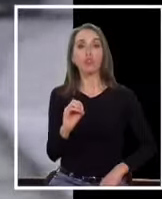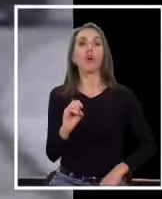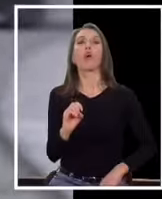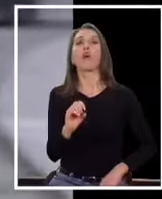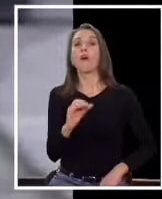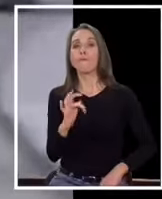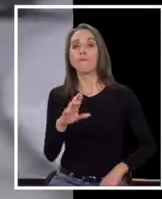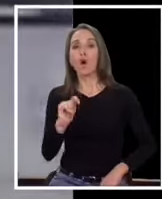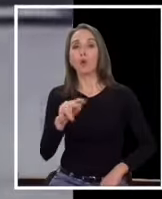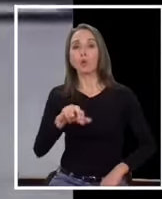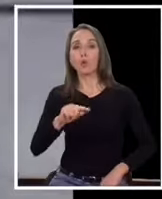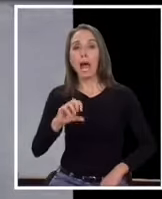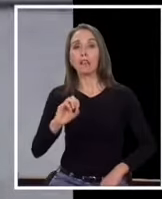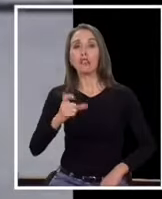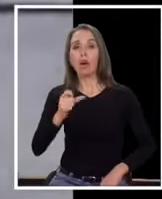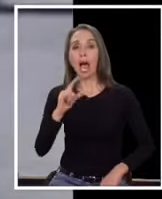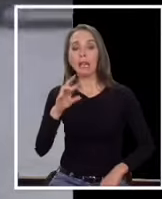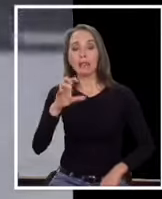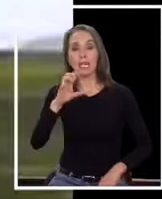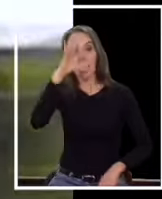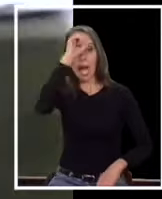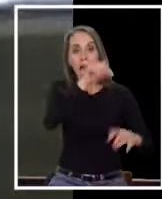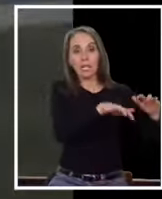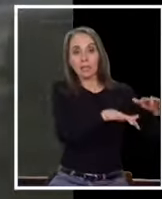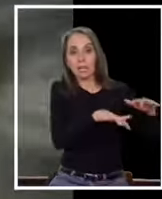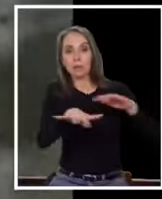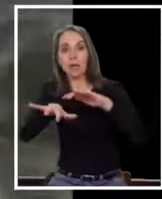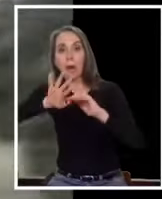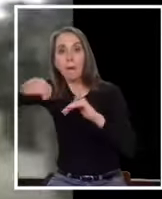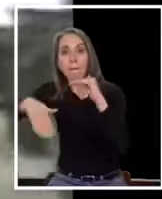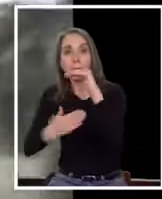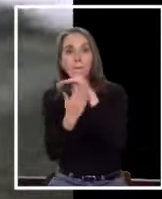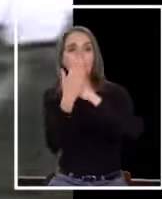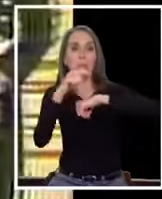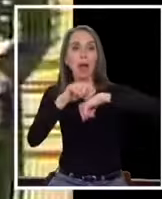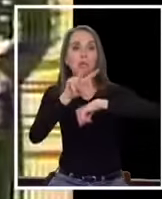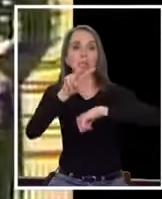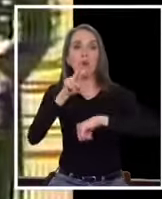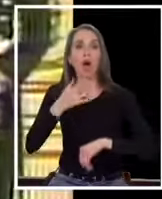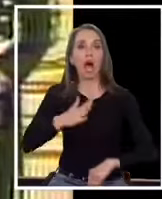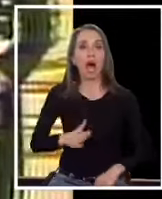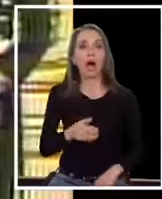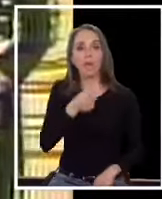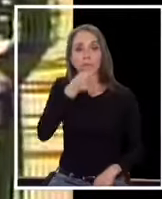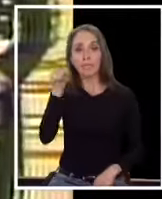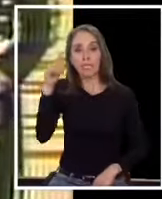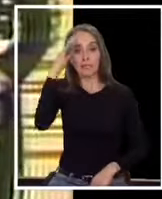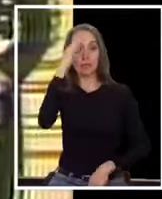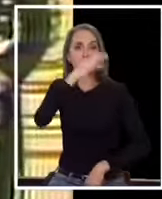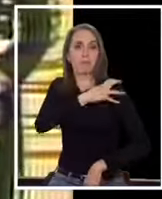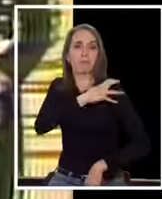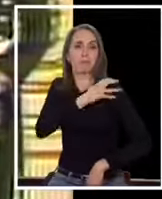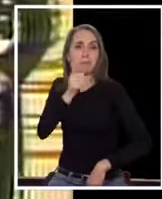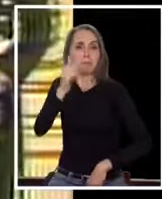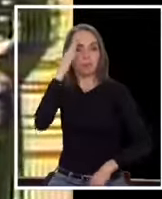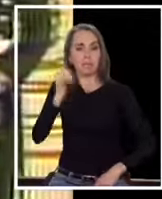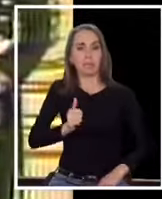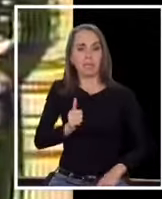Fue invadido entonces por tropas argentinas en la madrugada del 2 de abril. La situación que se